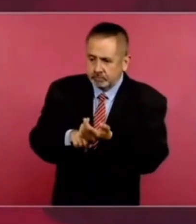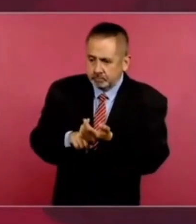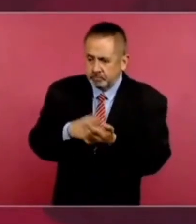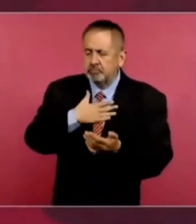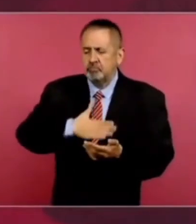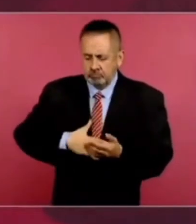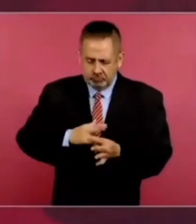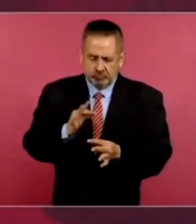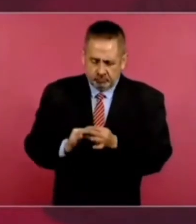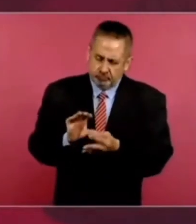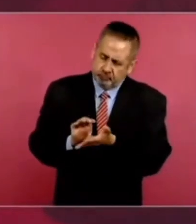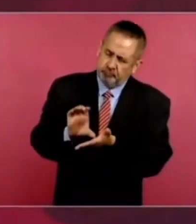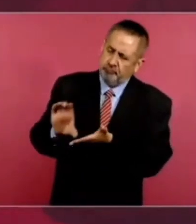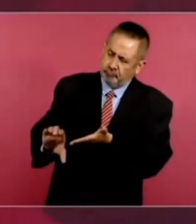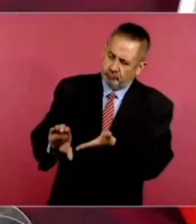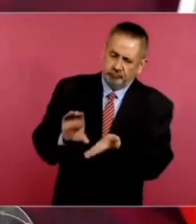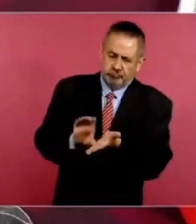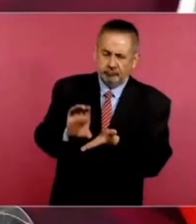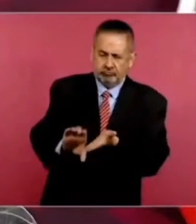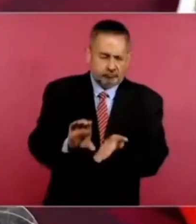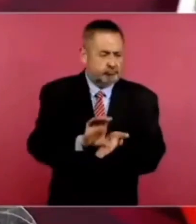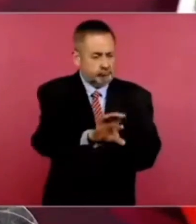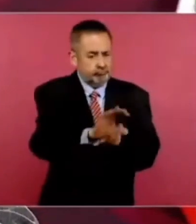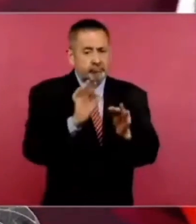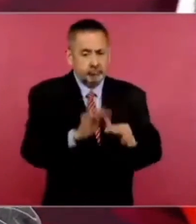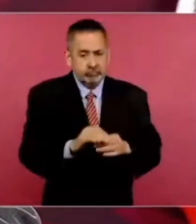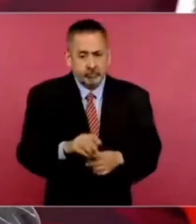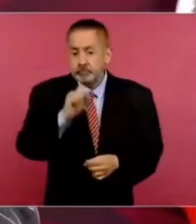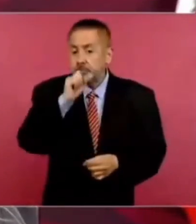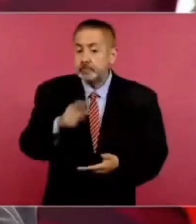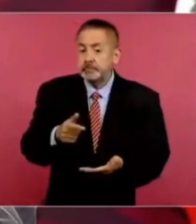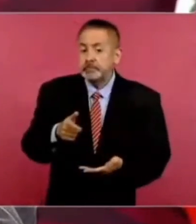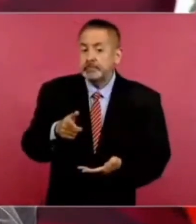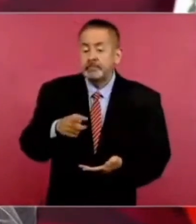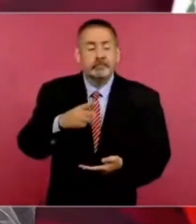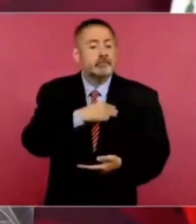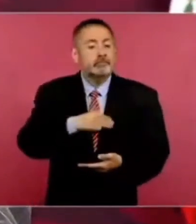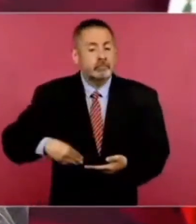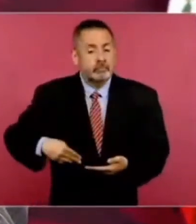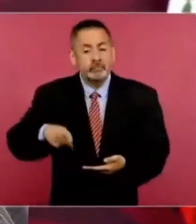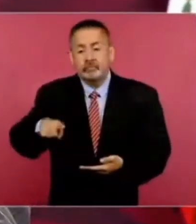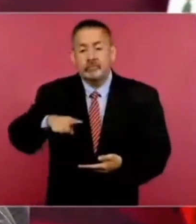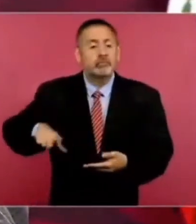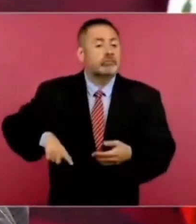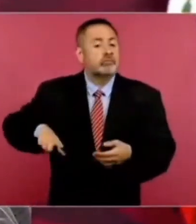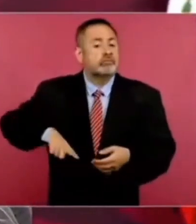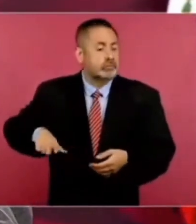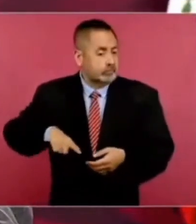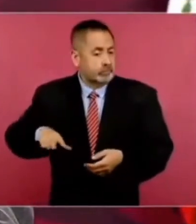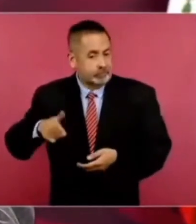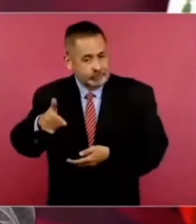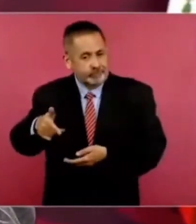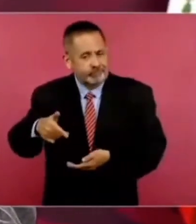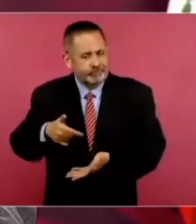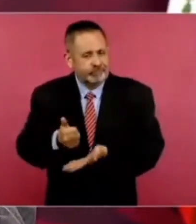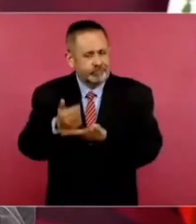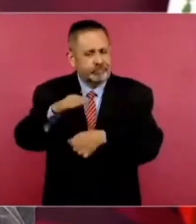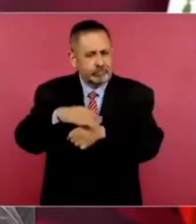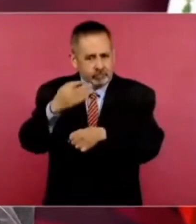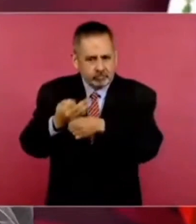corresponda y que actúen también los municipios, o mejor dicho, los gobiernos municipales,